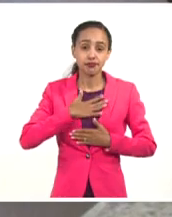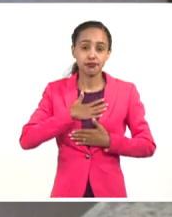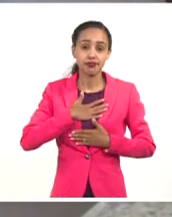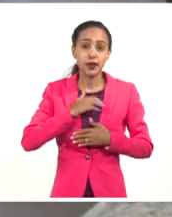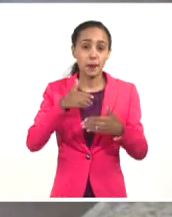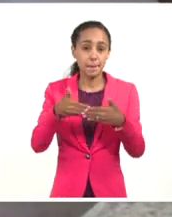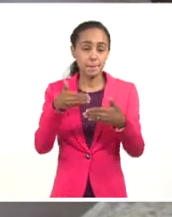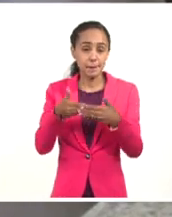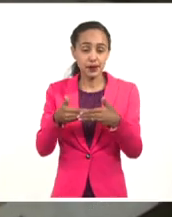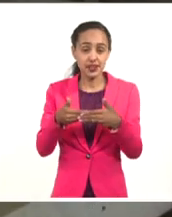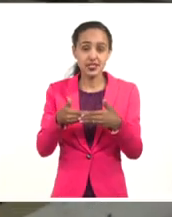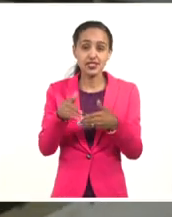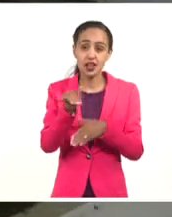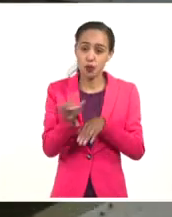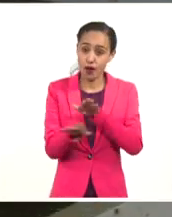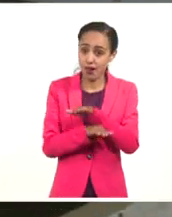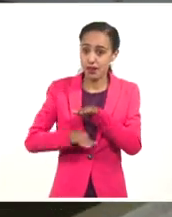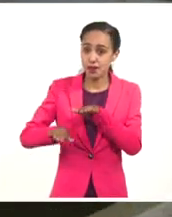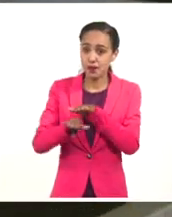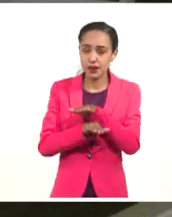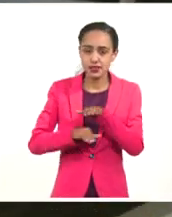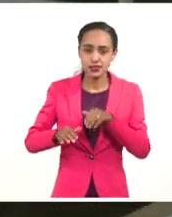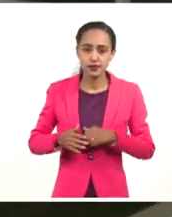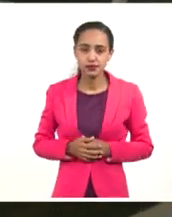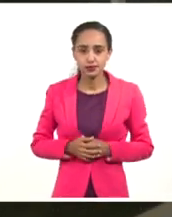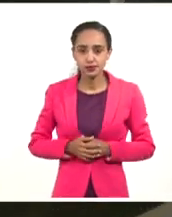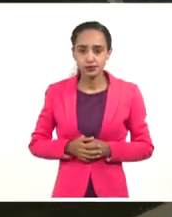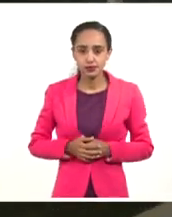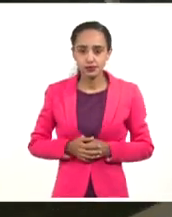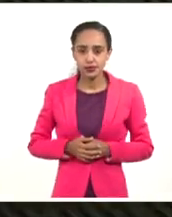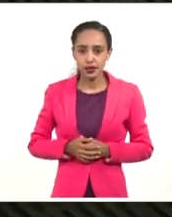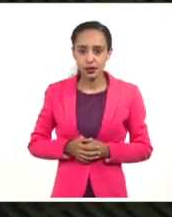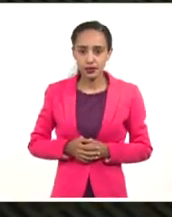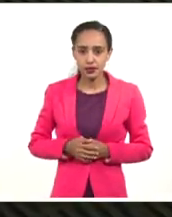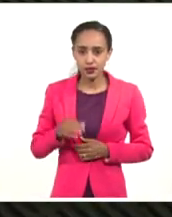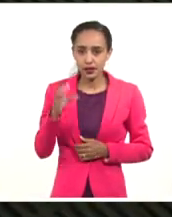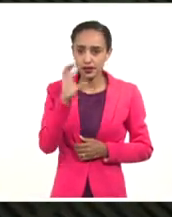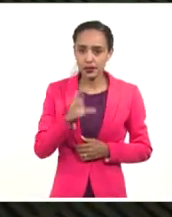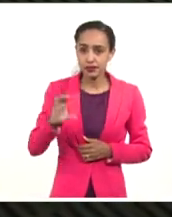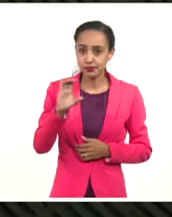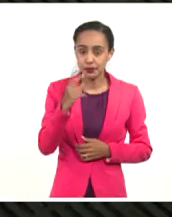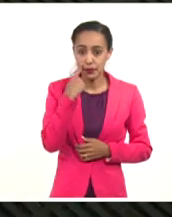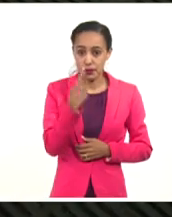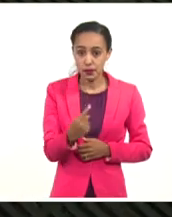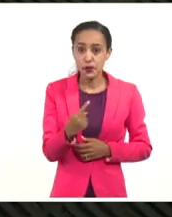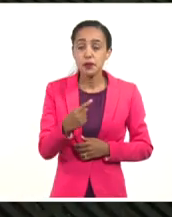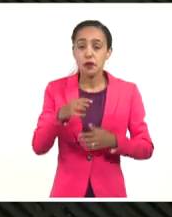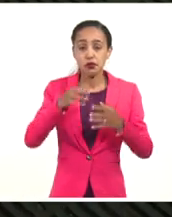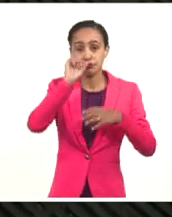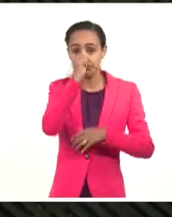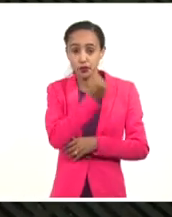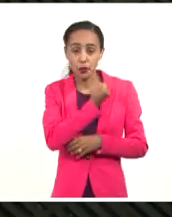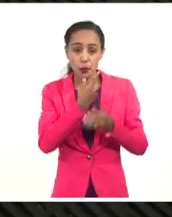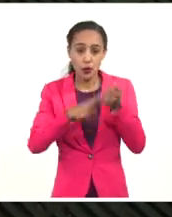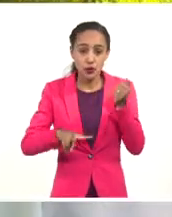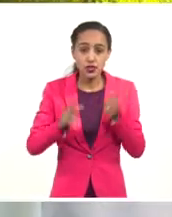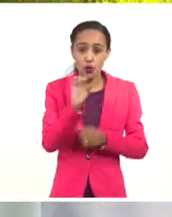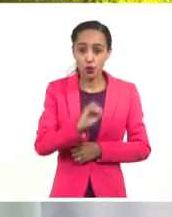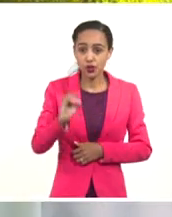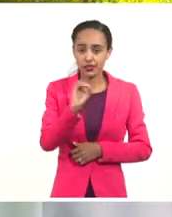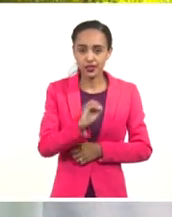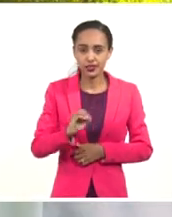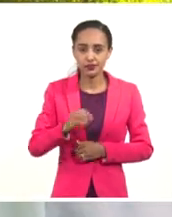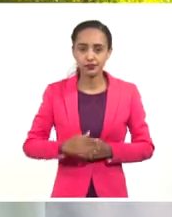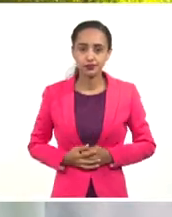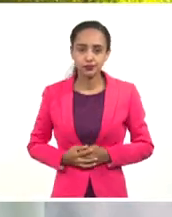unidades empresariales de base de tecnoazúcar en camagüey y las 5 provincias orientales nosotros